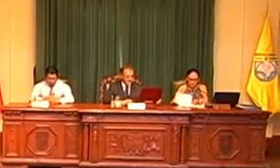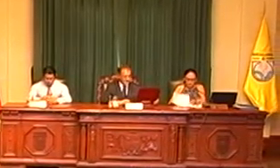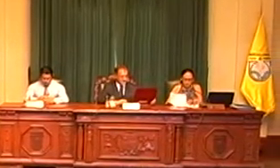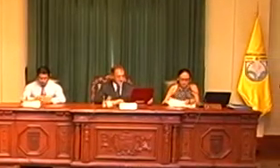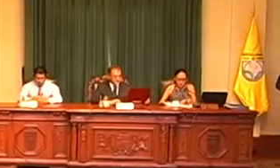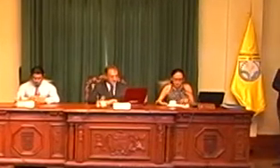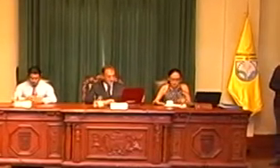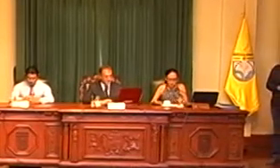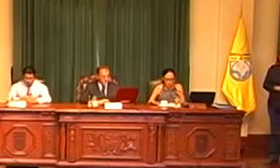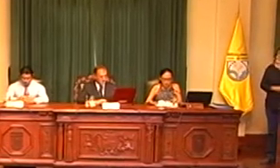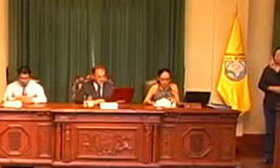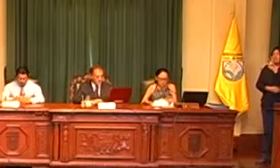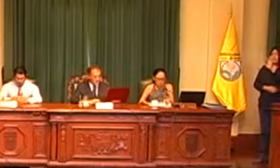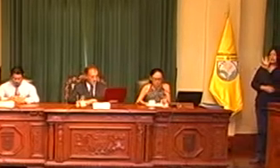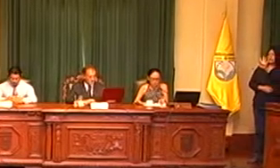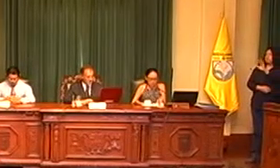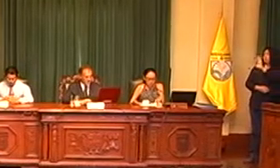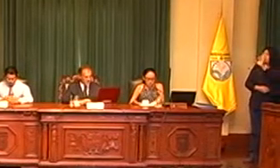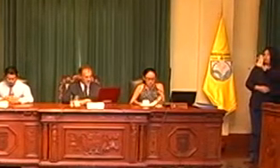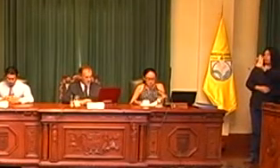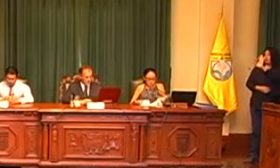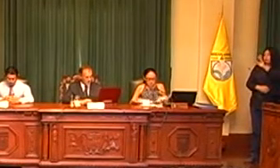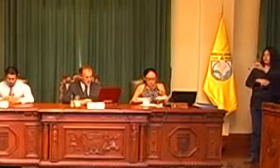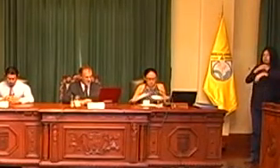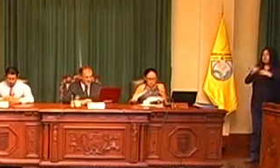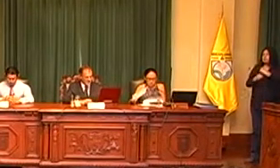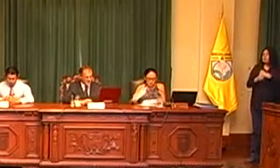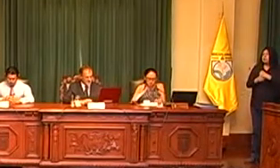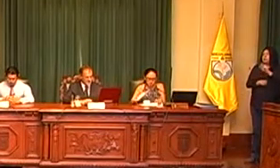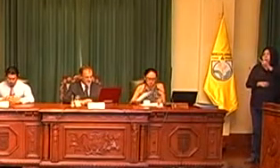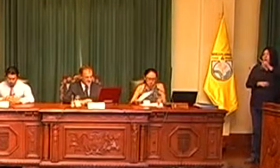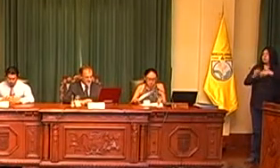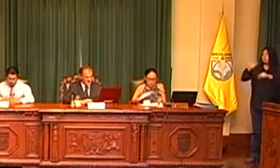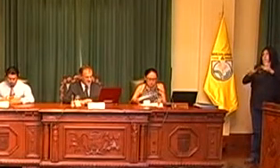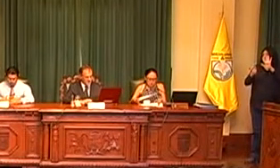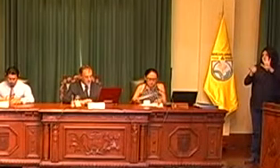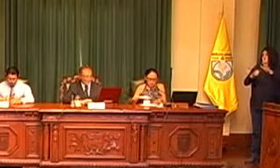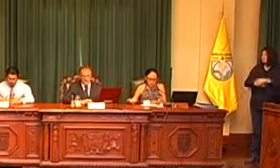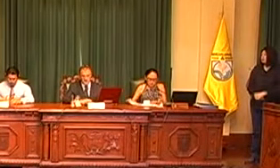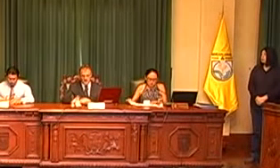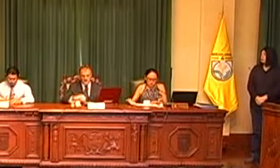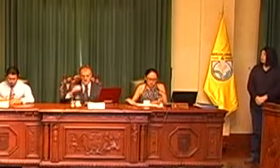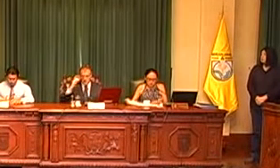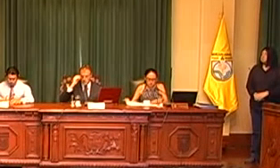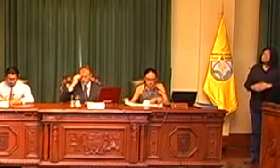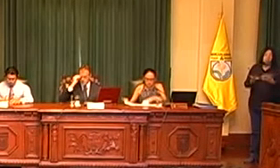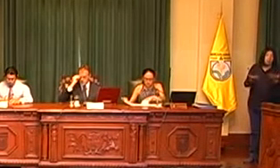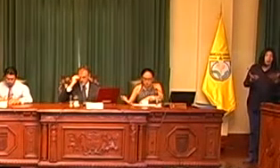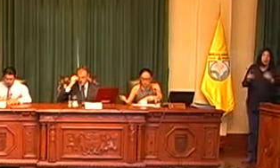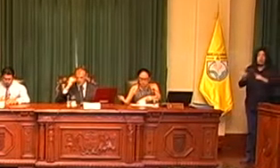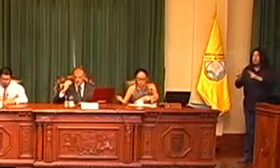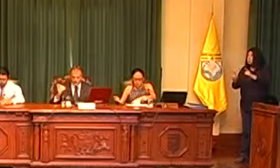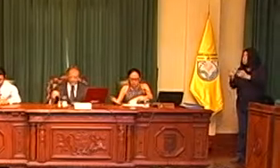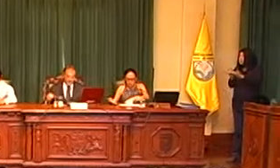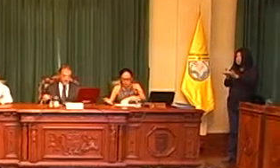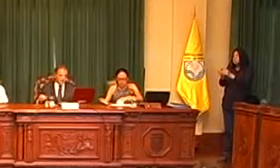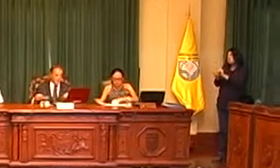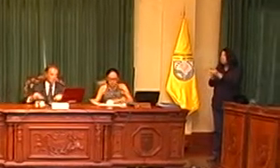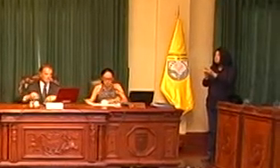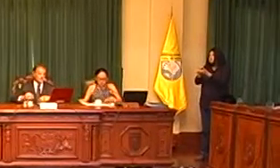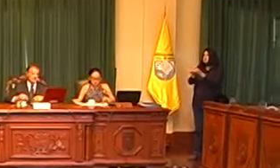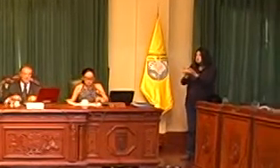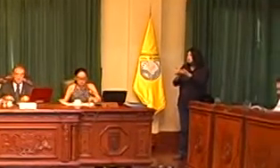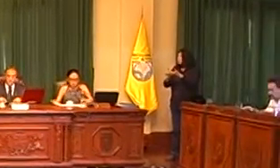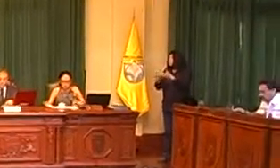ordinaria de fecha 25 de febrero del año 2016, salvo que hubiese alguna observación por parte